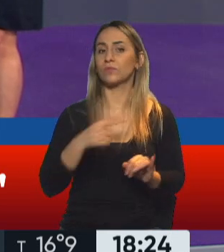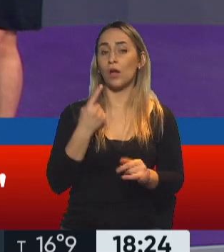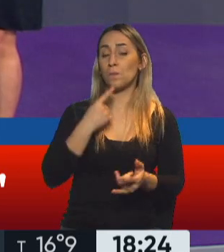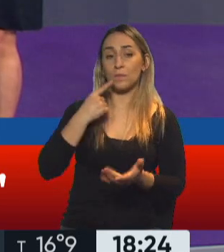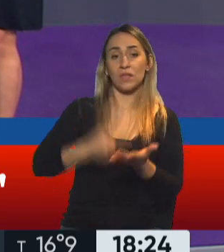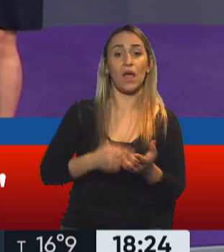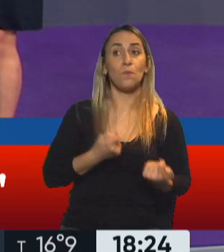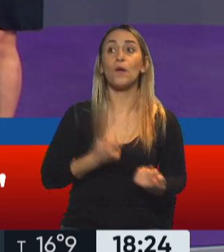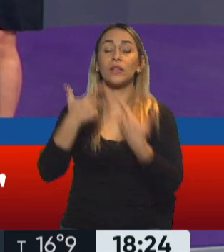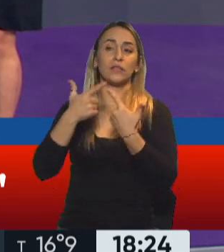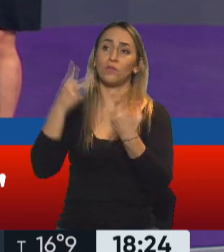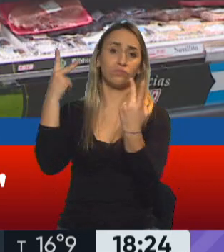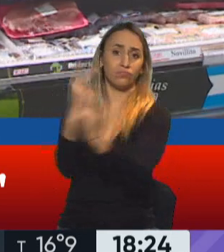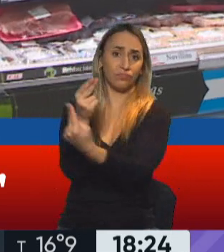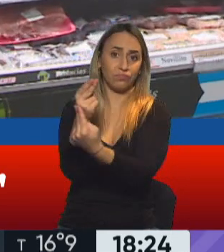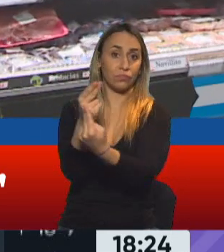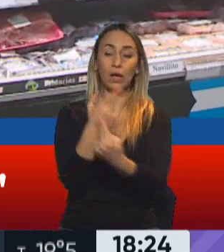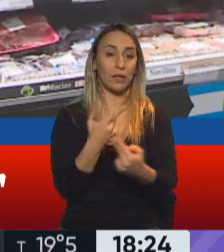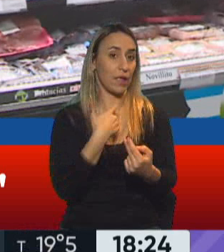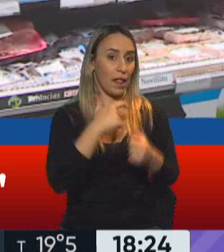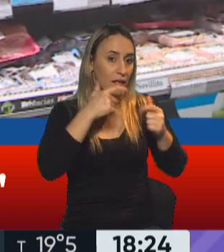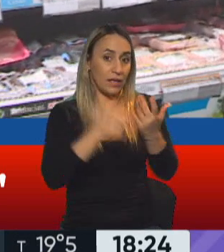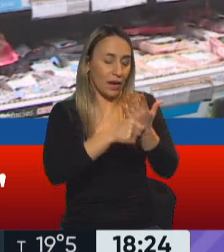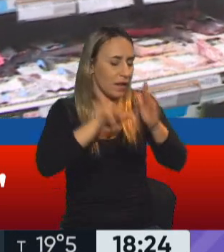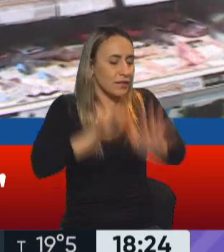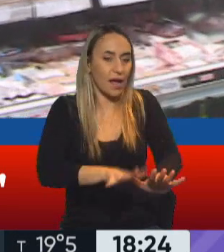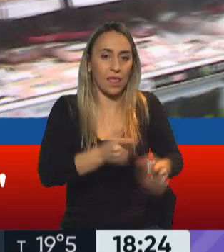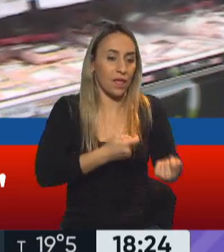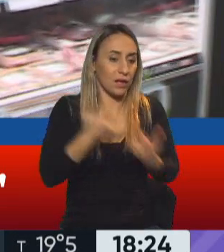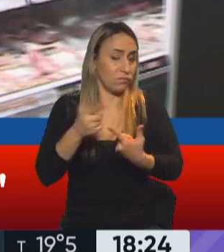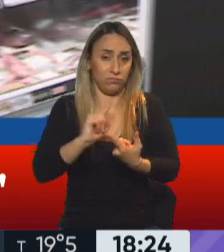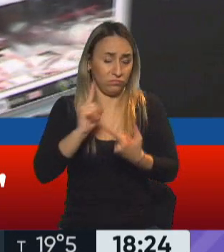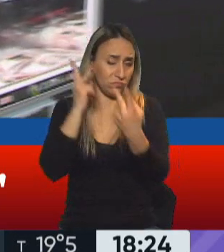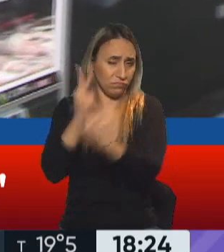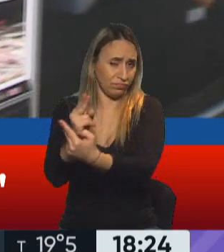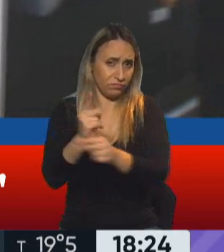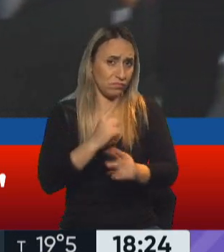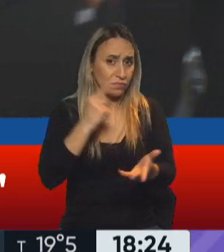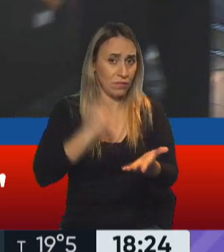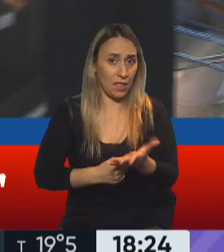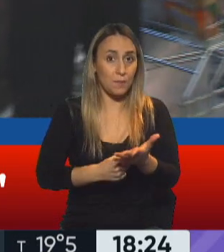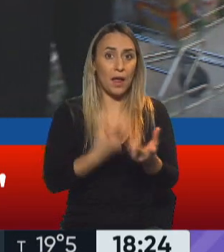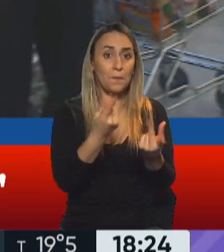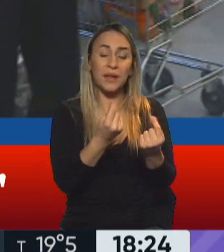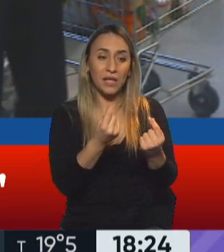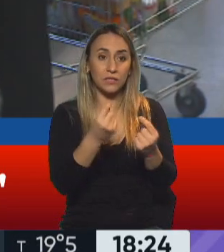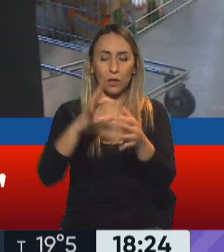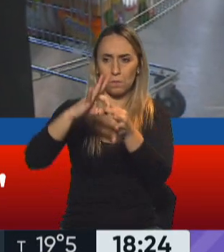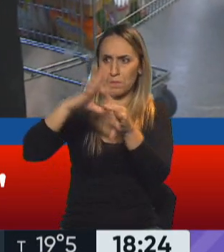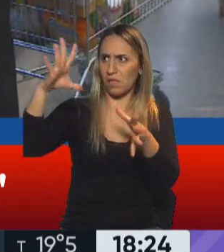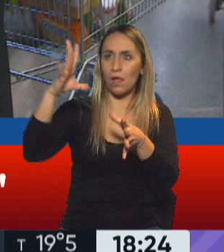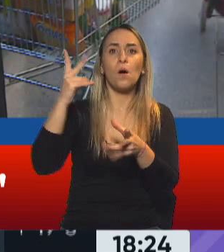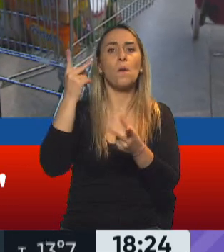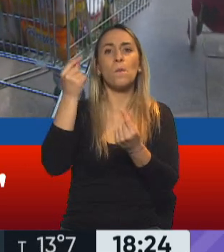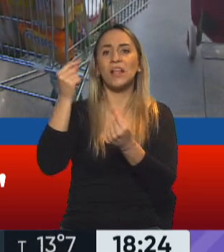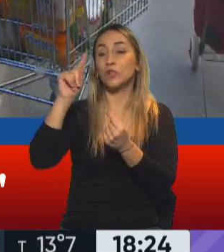no solamente para que la carne se quede acá adentro, sino como medida para desacoplar los precios internacionales. Bien. De los nacionales, ¿no?